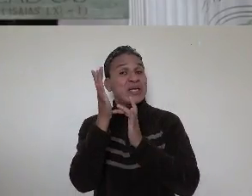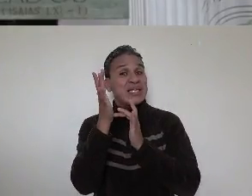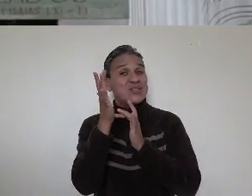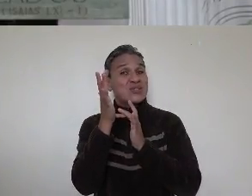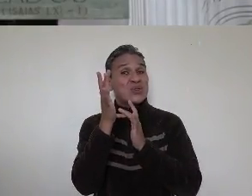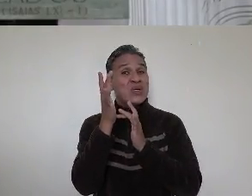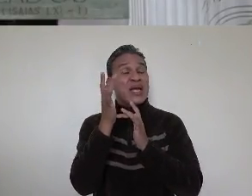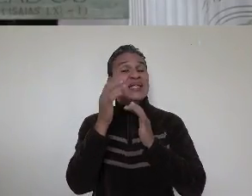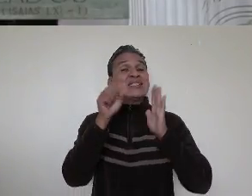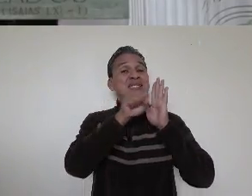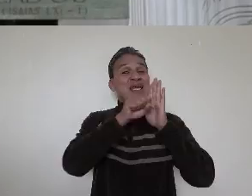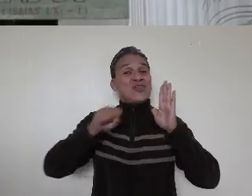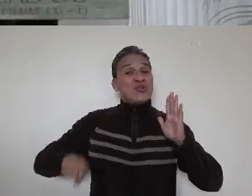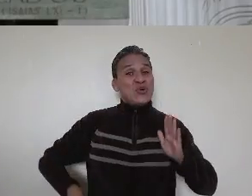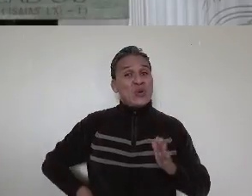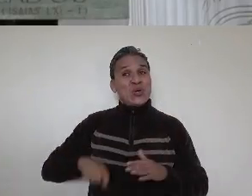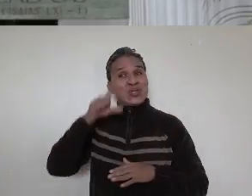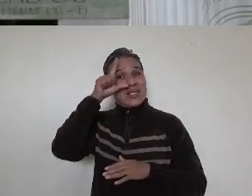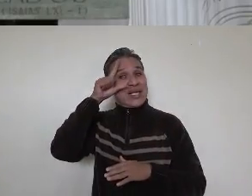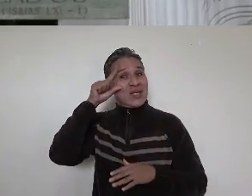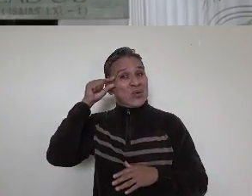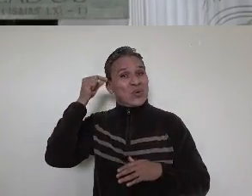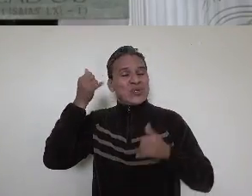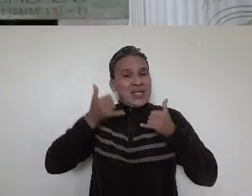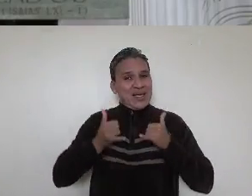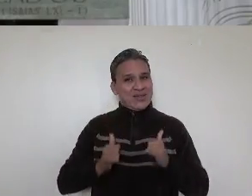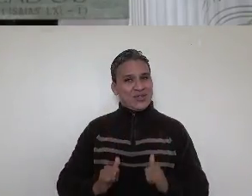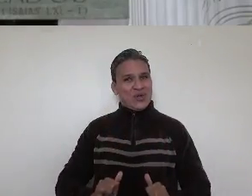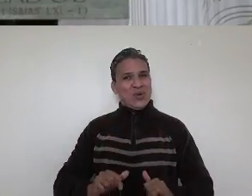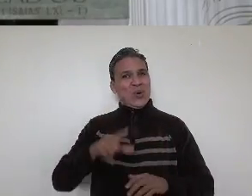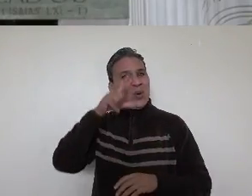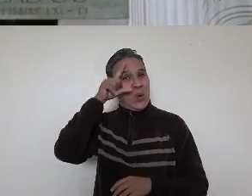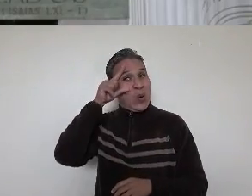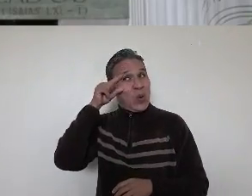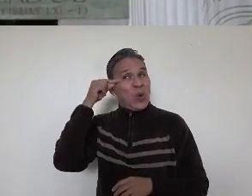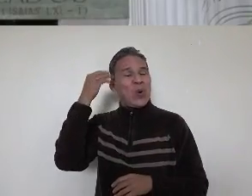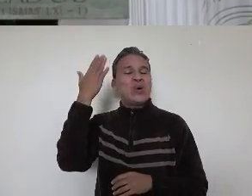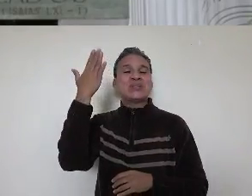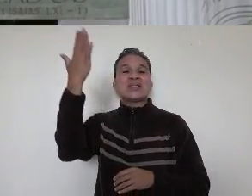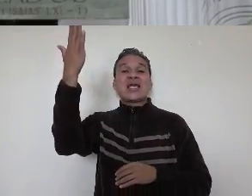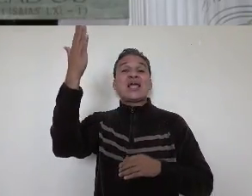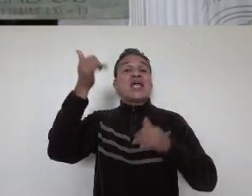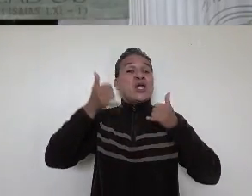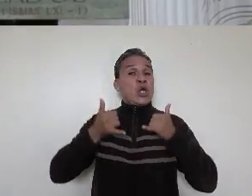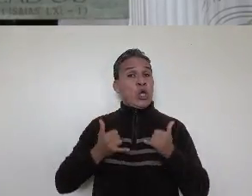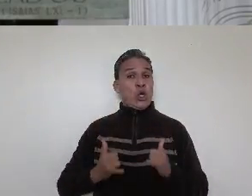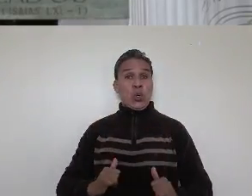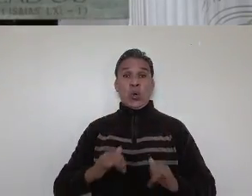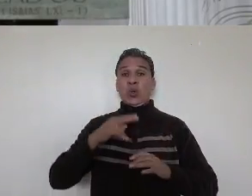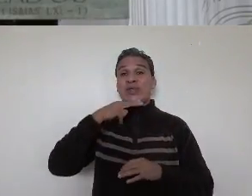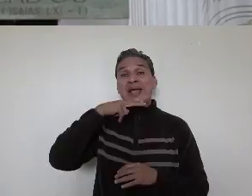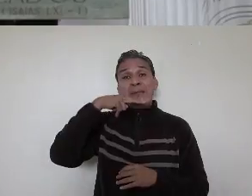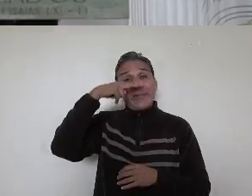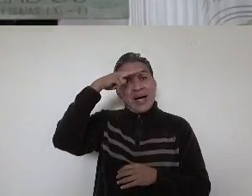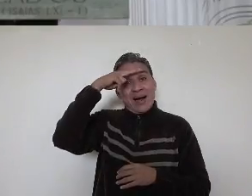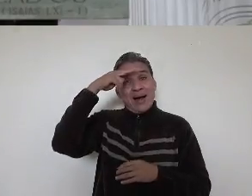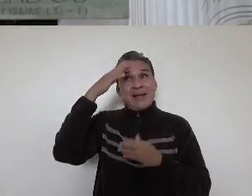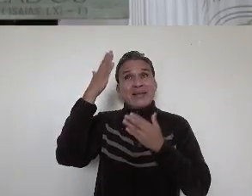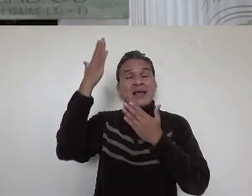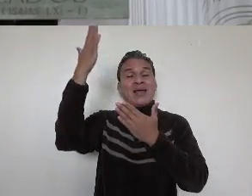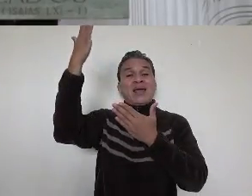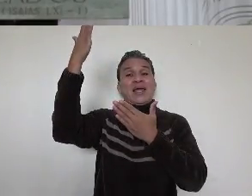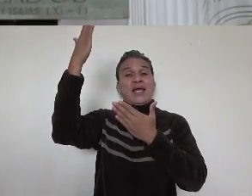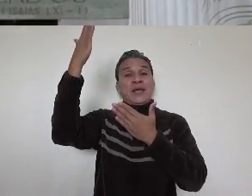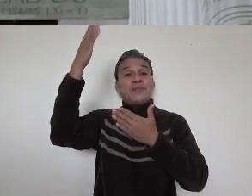Jesucristo, Señor Dios, Cordero de Dios, Hijo del